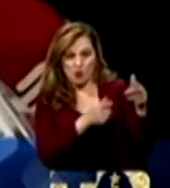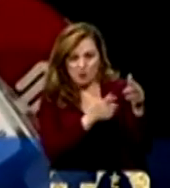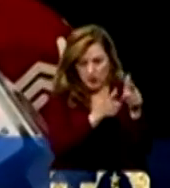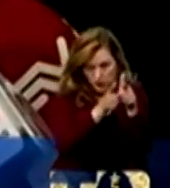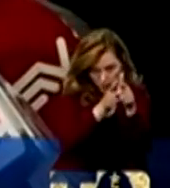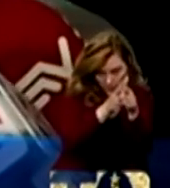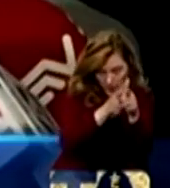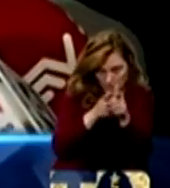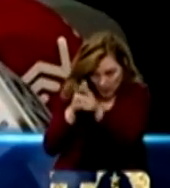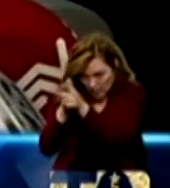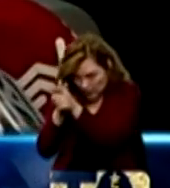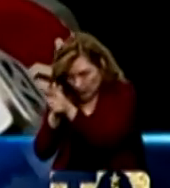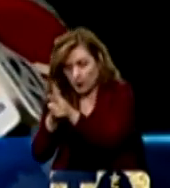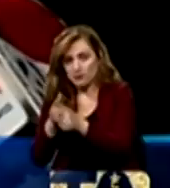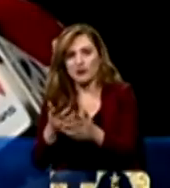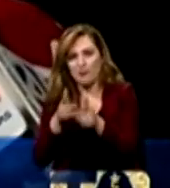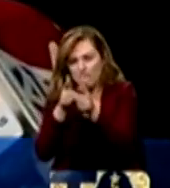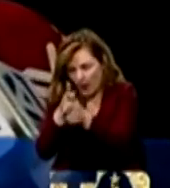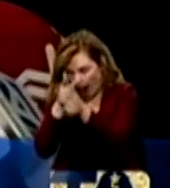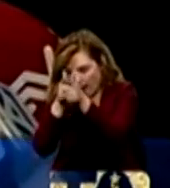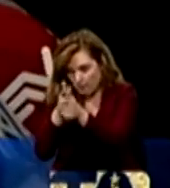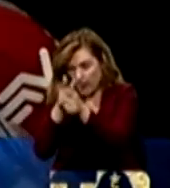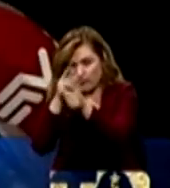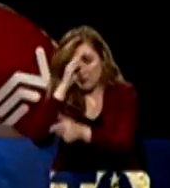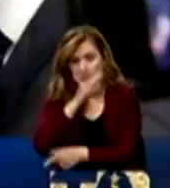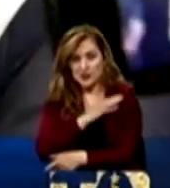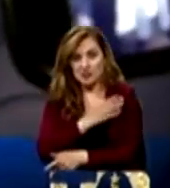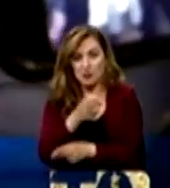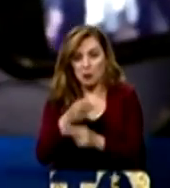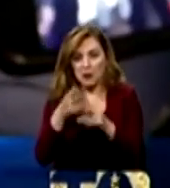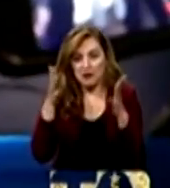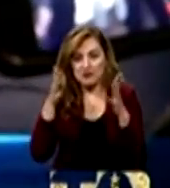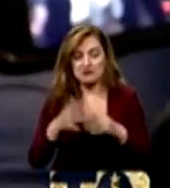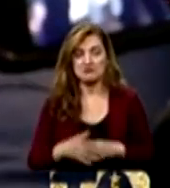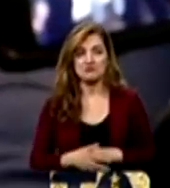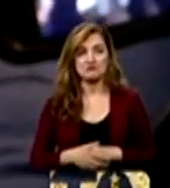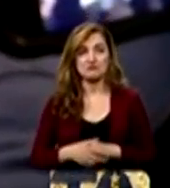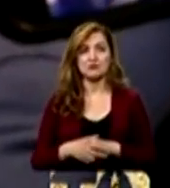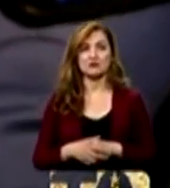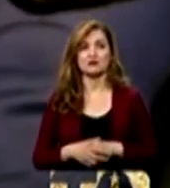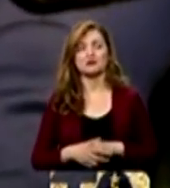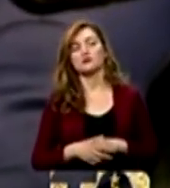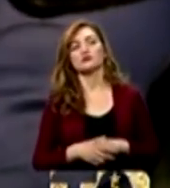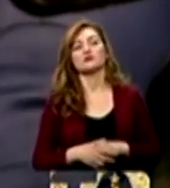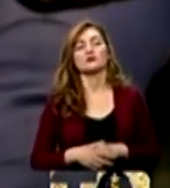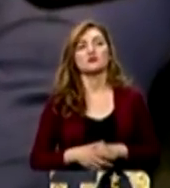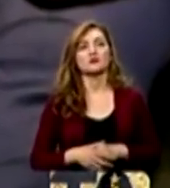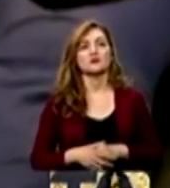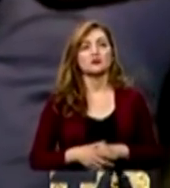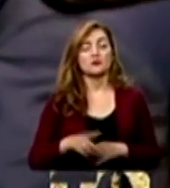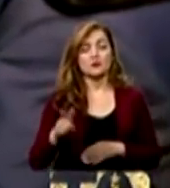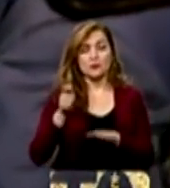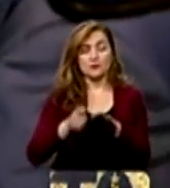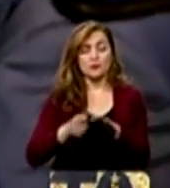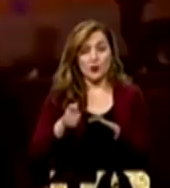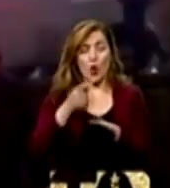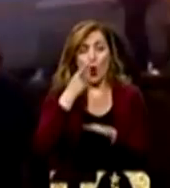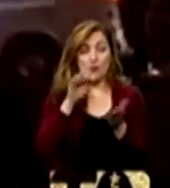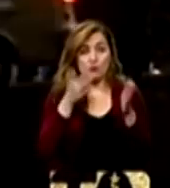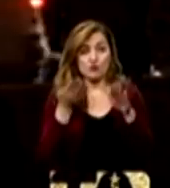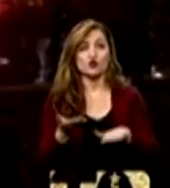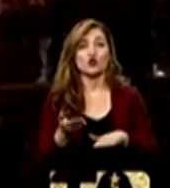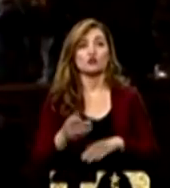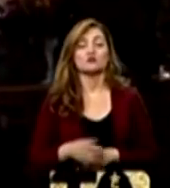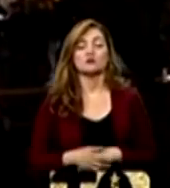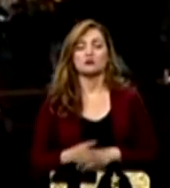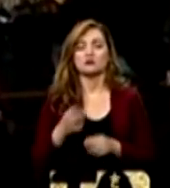lado y al otro de la avenida y que disparaban contra los militares. El abogado de la defensa del asesinado indicó que en este caso